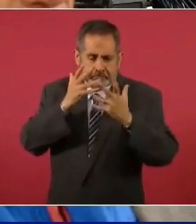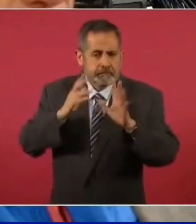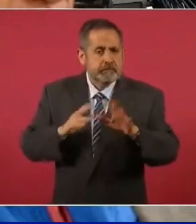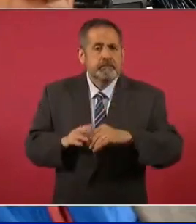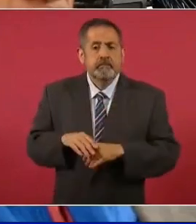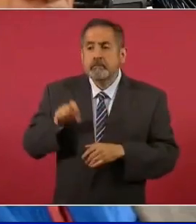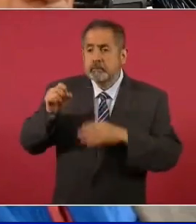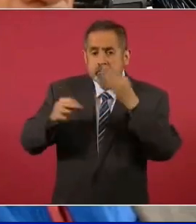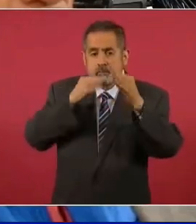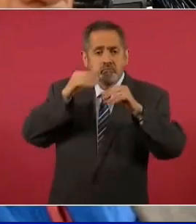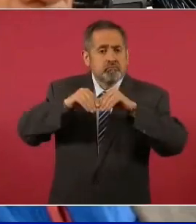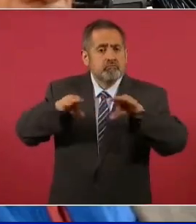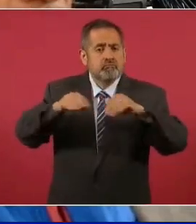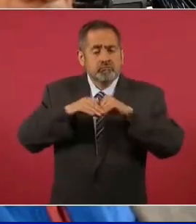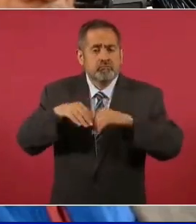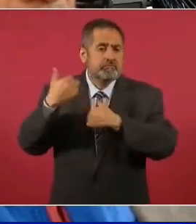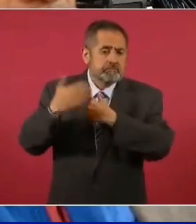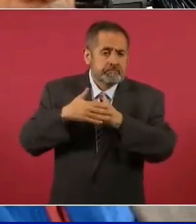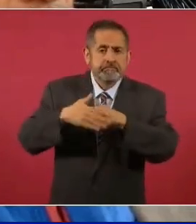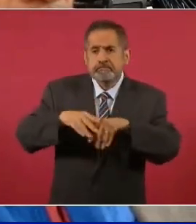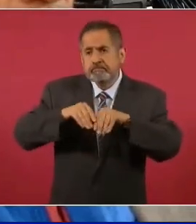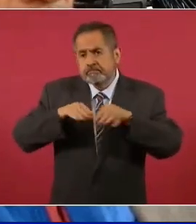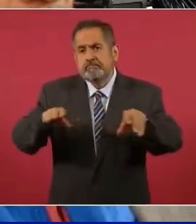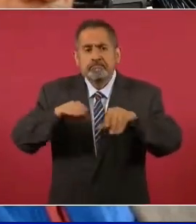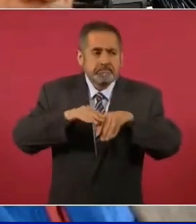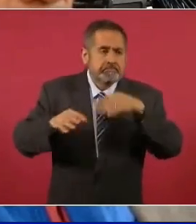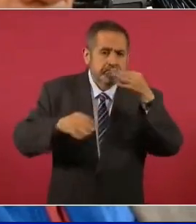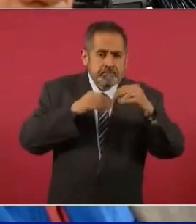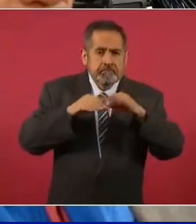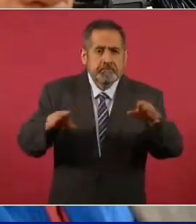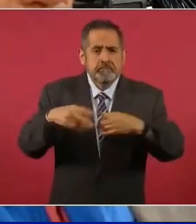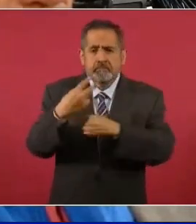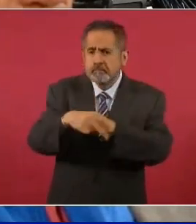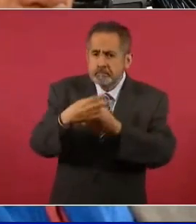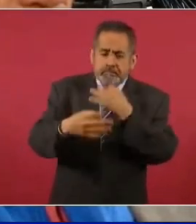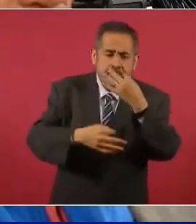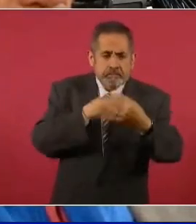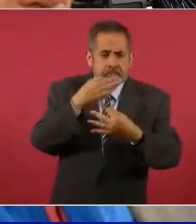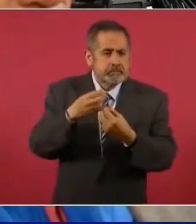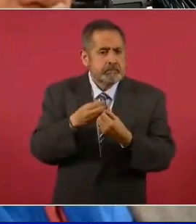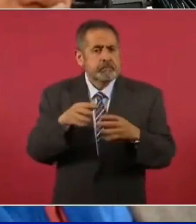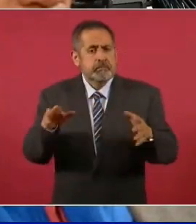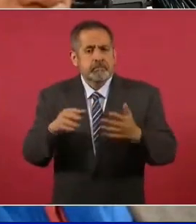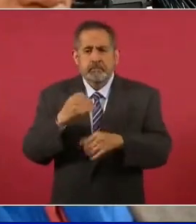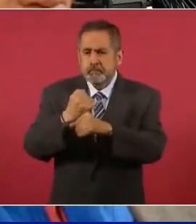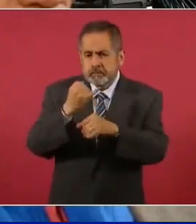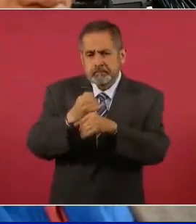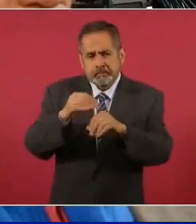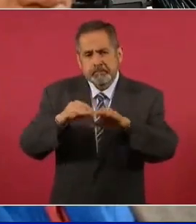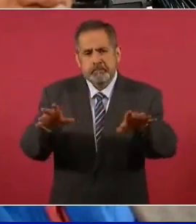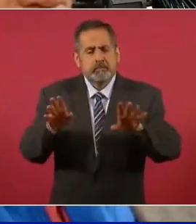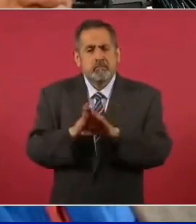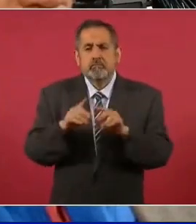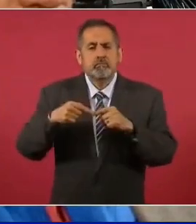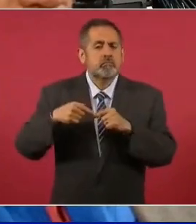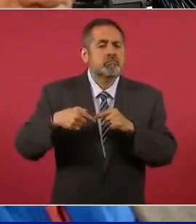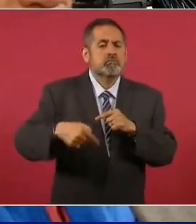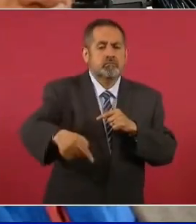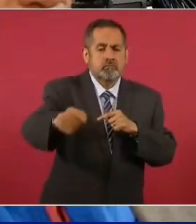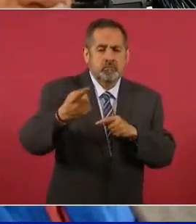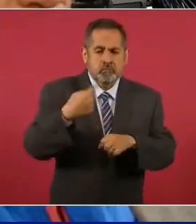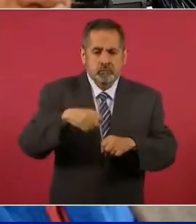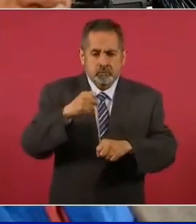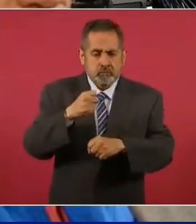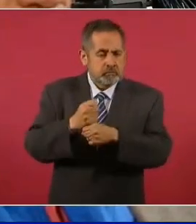spots van a estar transmitiéndose a través de los medios de comunicación entendería en redes sociales durante todo el resto